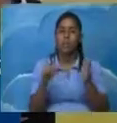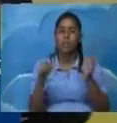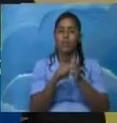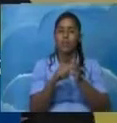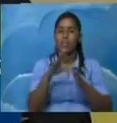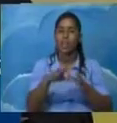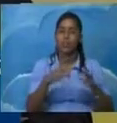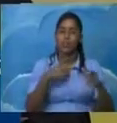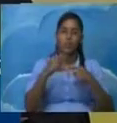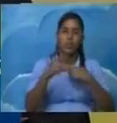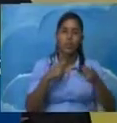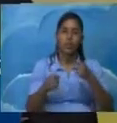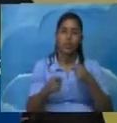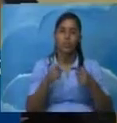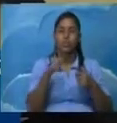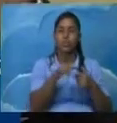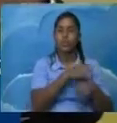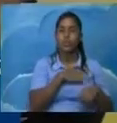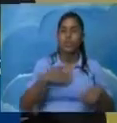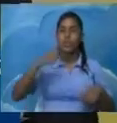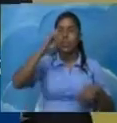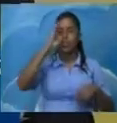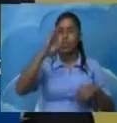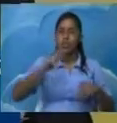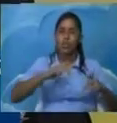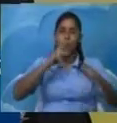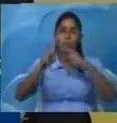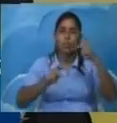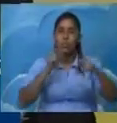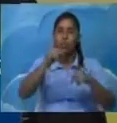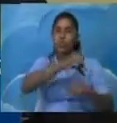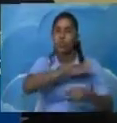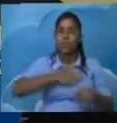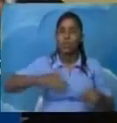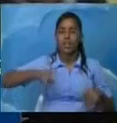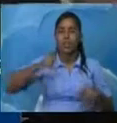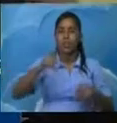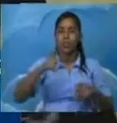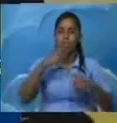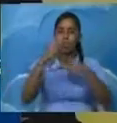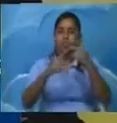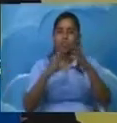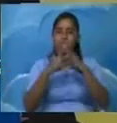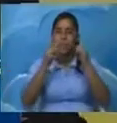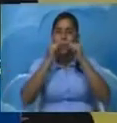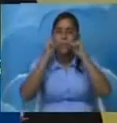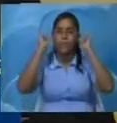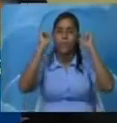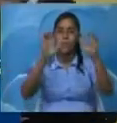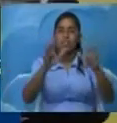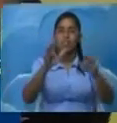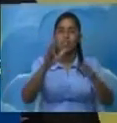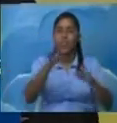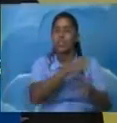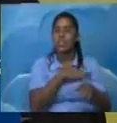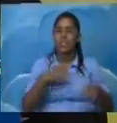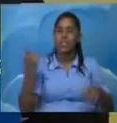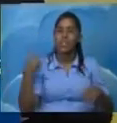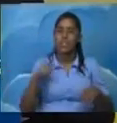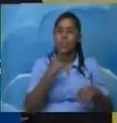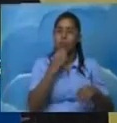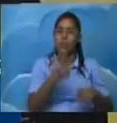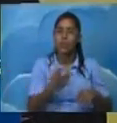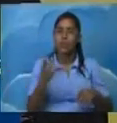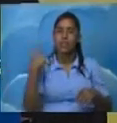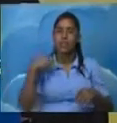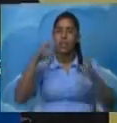su negocio? ¿Usted quiere que Dios le prospere? ¿Usted quiere que su negocio prospere, sea bendecido? ¿Quiere tener buenas ventas? Bueno, tiene